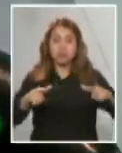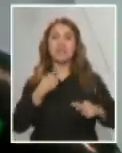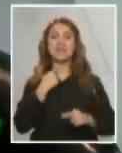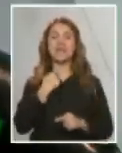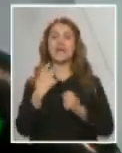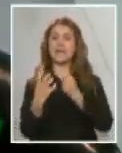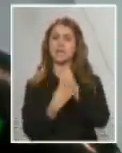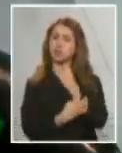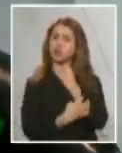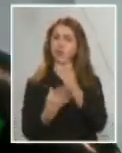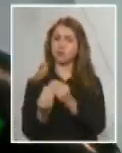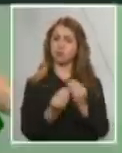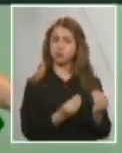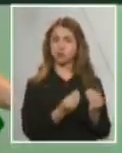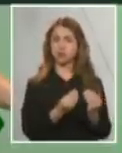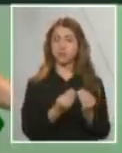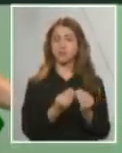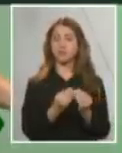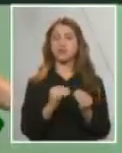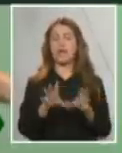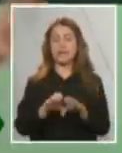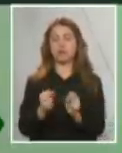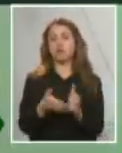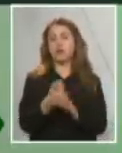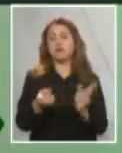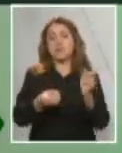en regiones, sí. Ya, una vez que se postula.